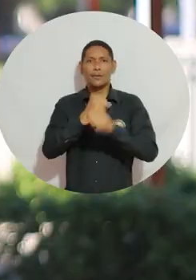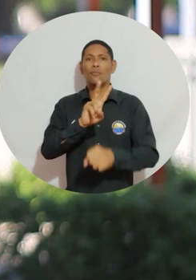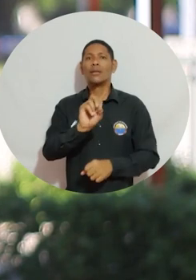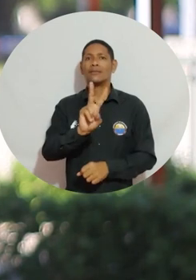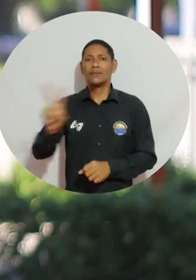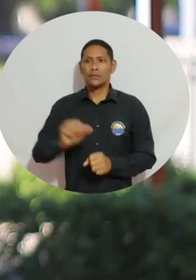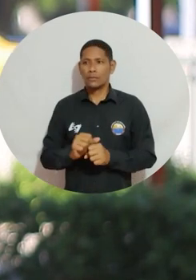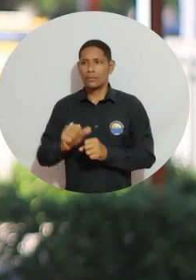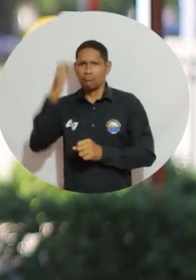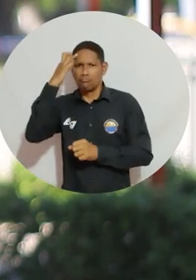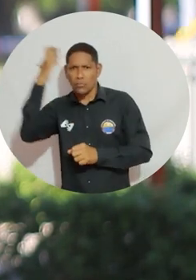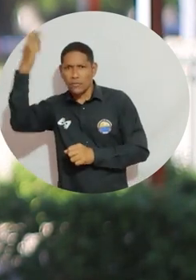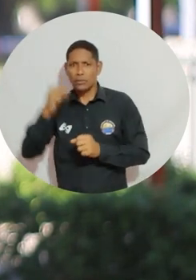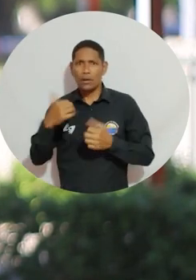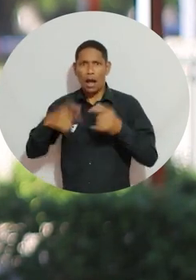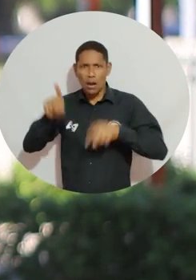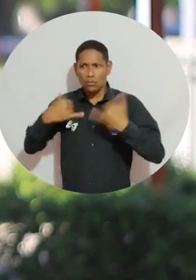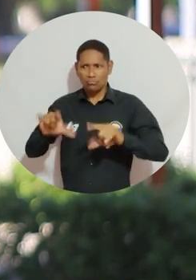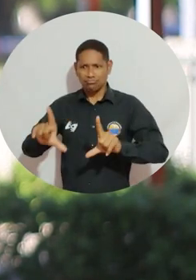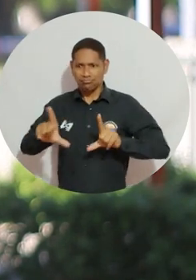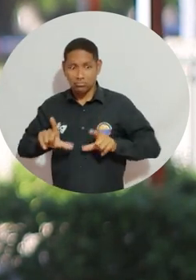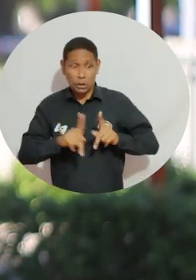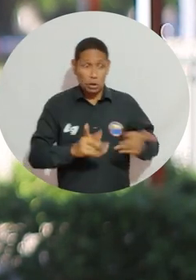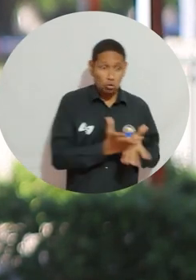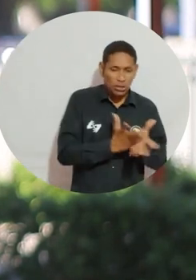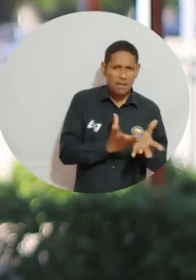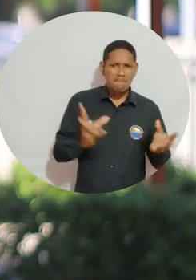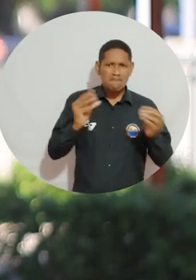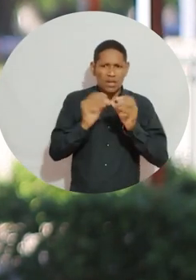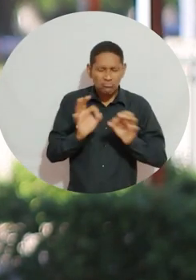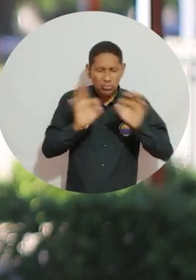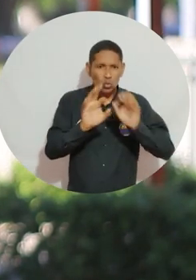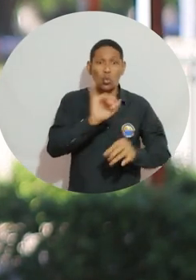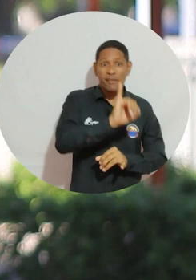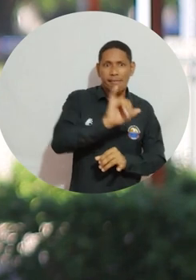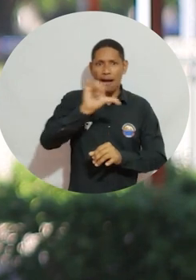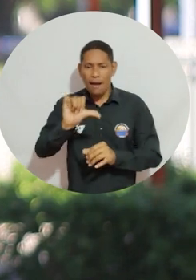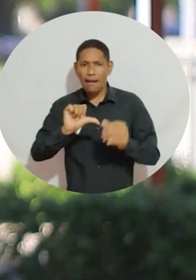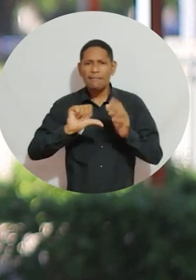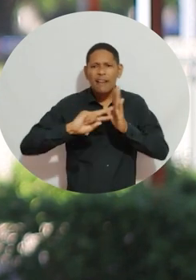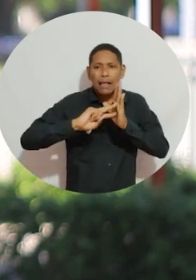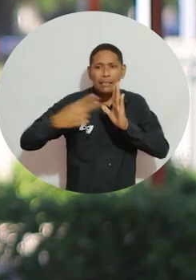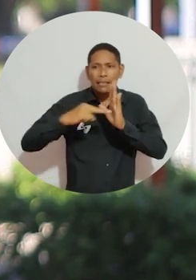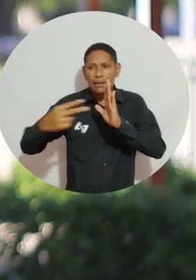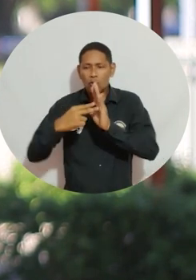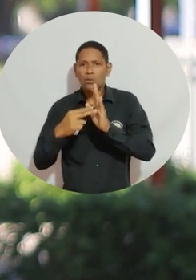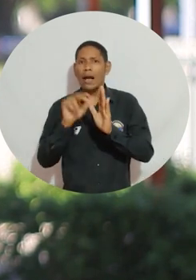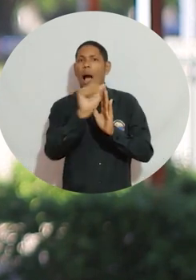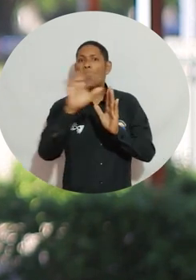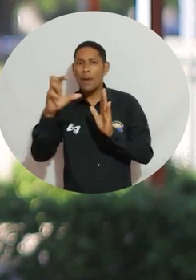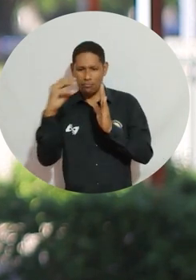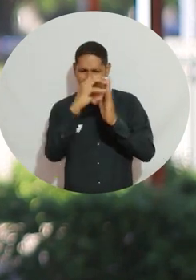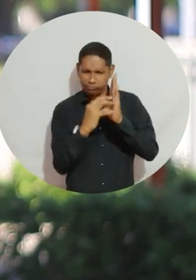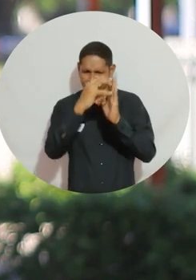2022. Profesionales, egresados y estudiantes analizaron temáticas relacionadas con la inteligencia artificial,